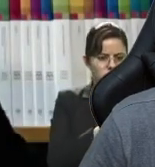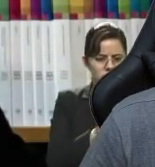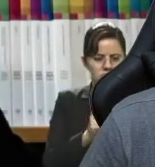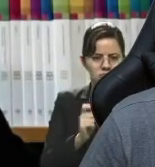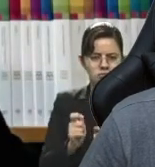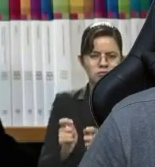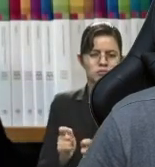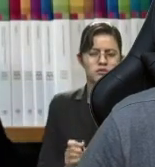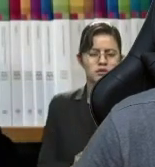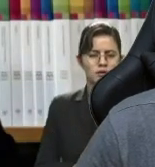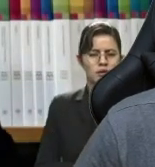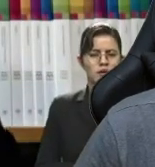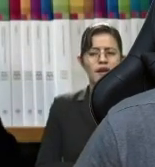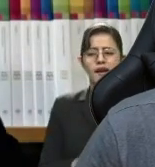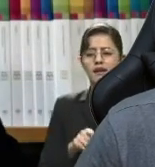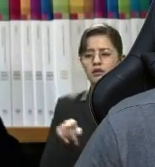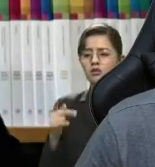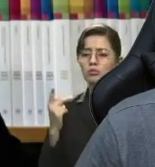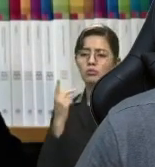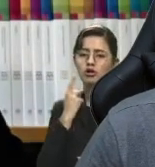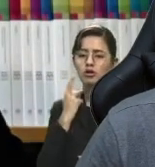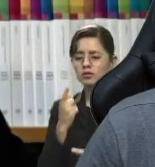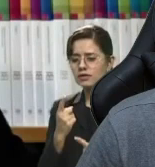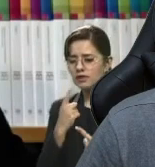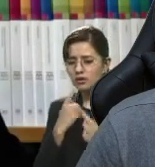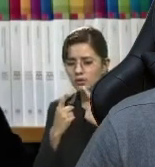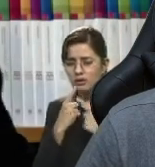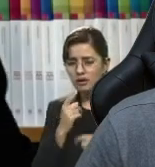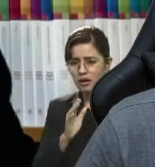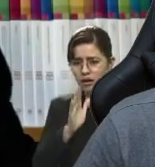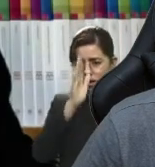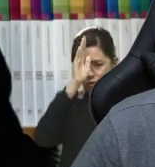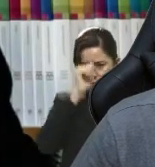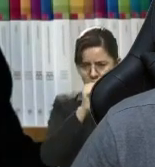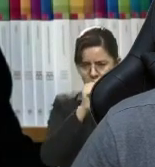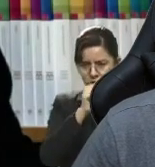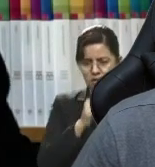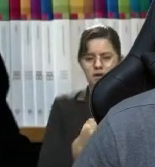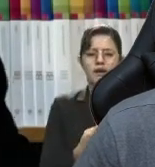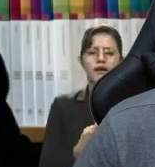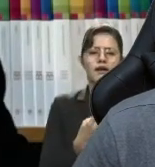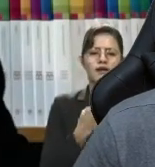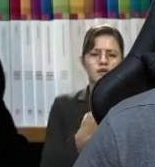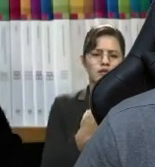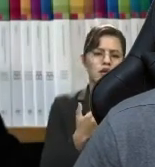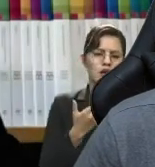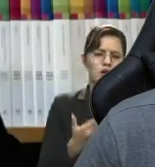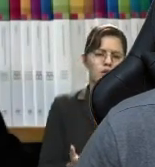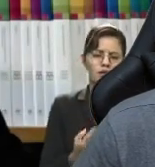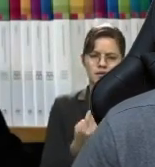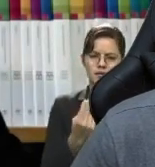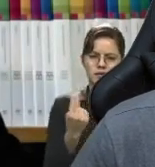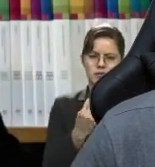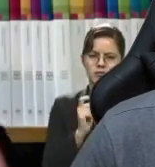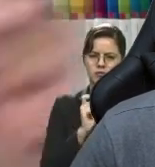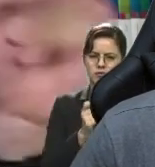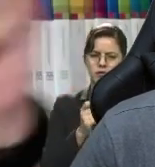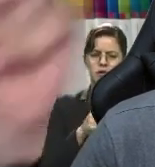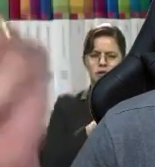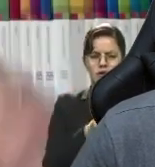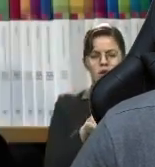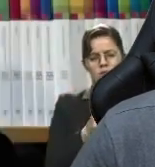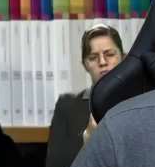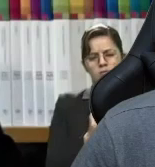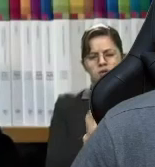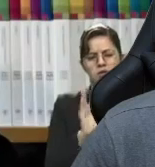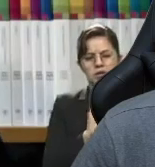de los arreglos políticos hay otros cargos en los que se necesitan ciertas definiciones políticas pero no para